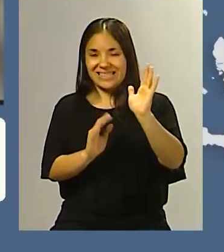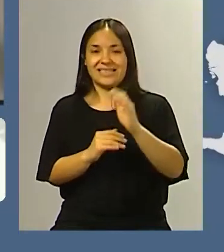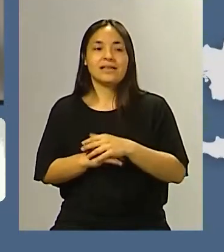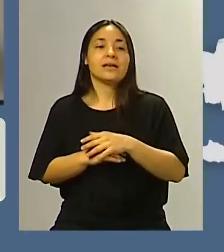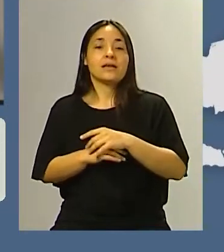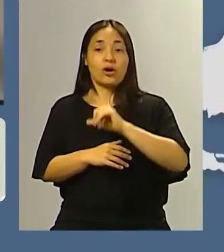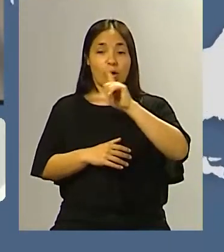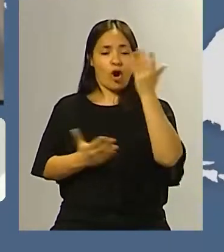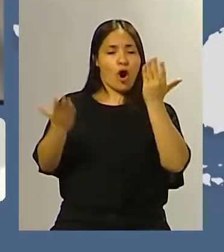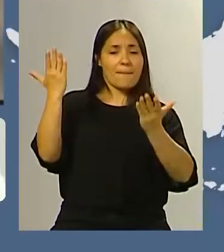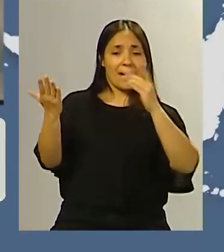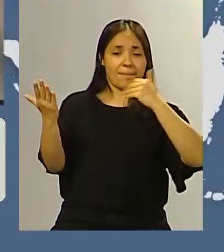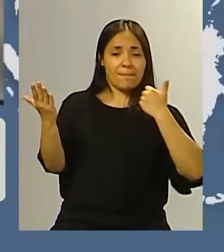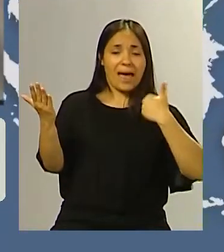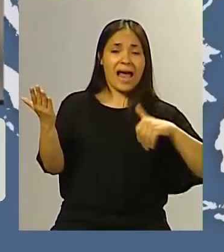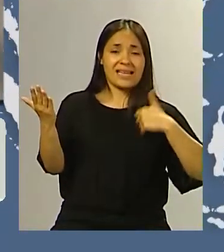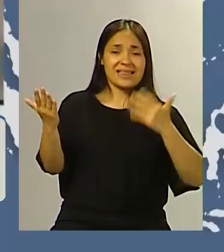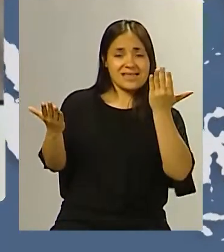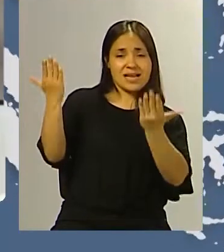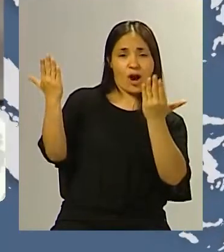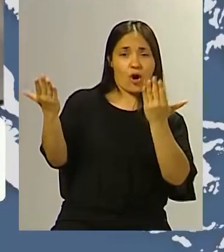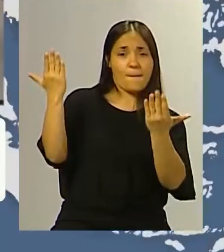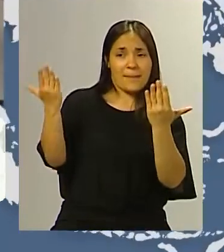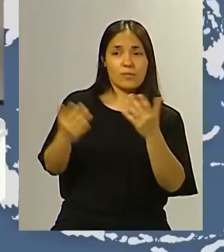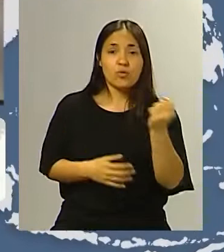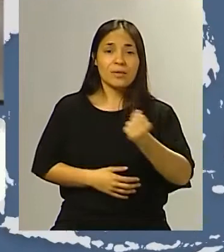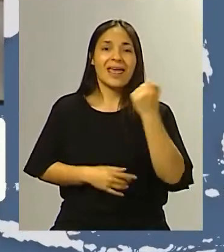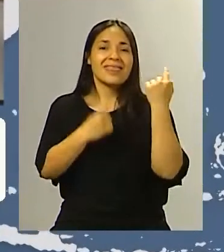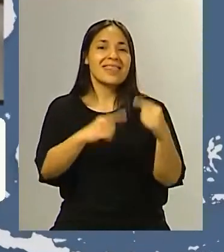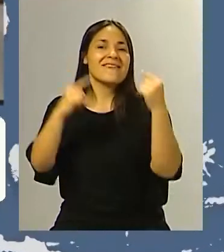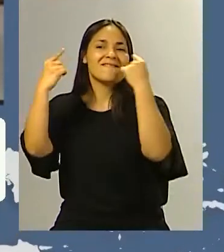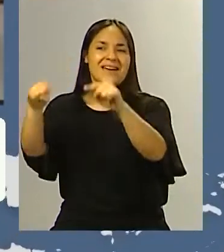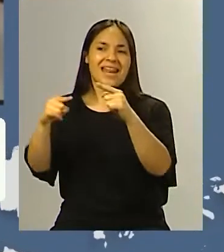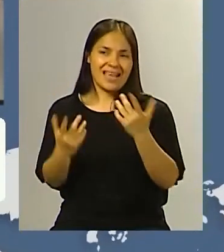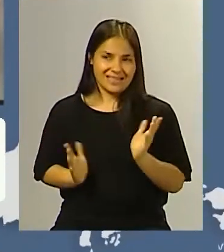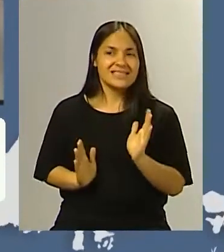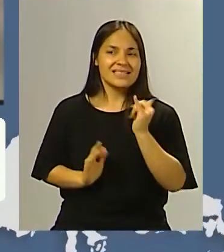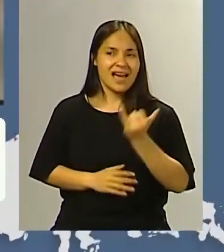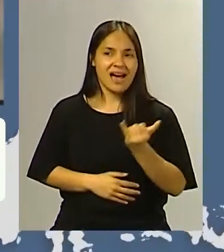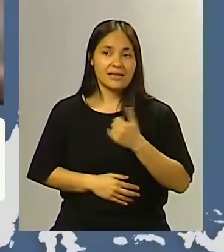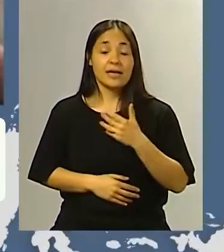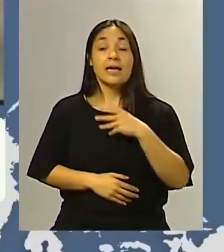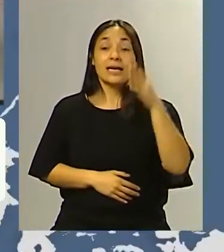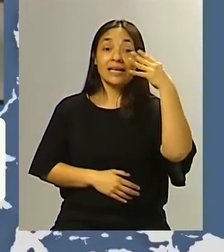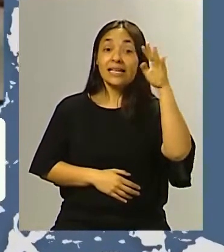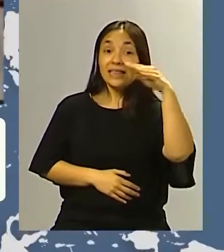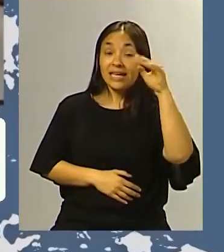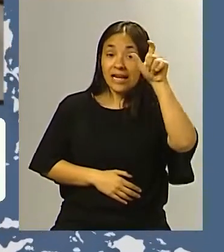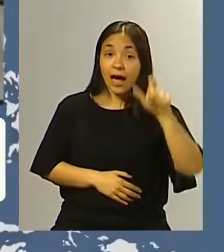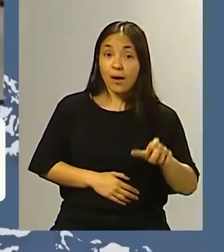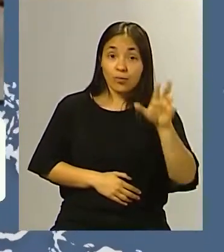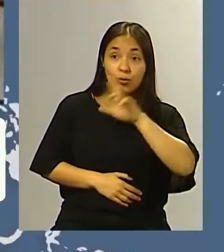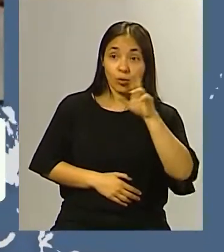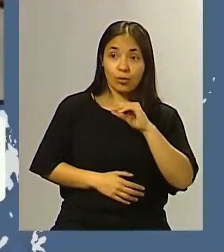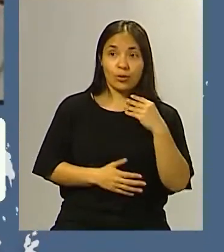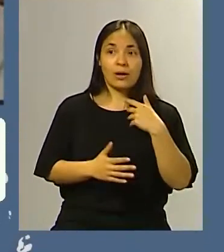en Argentina y hacer una lectura de Argentina, lo que hay que entender es que hay una diferencia enorme. Cristina es una figura